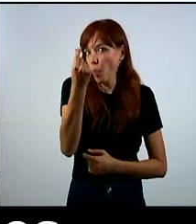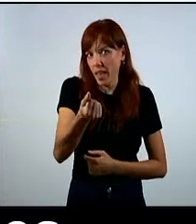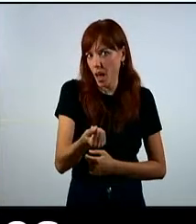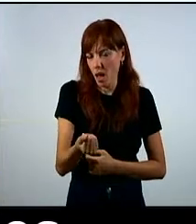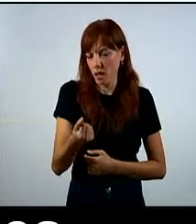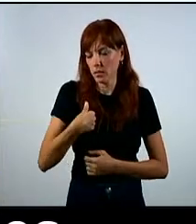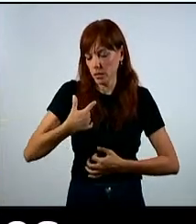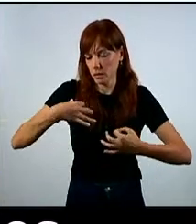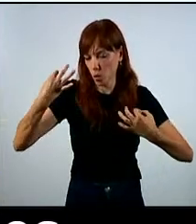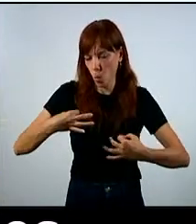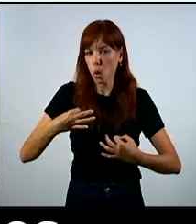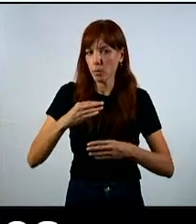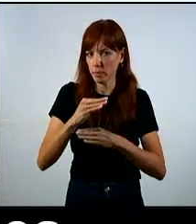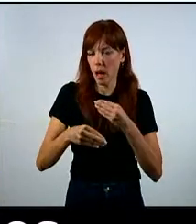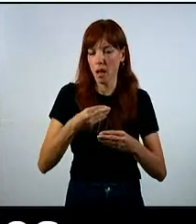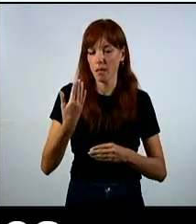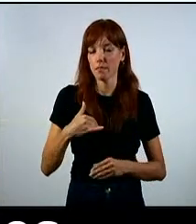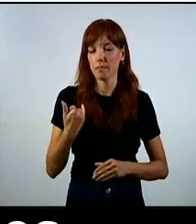haciendo.